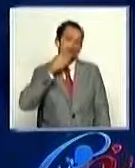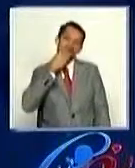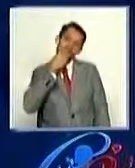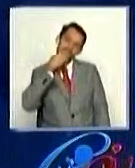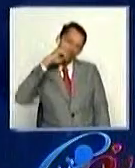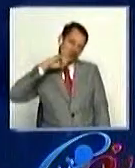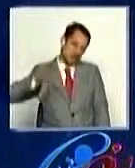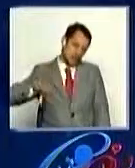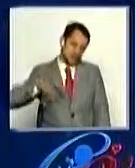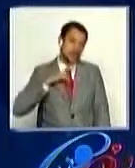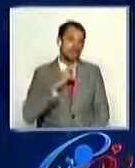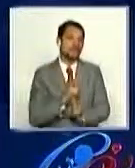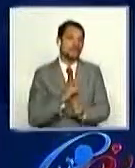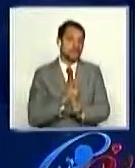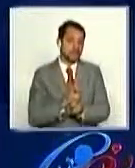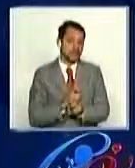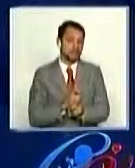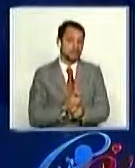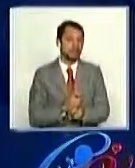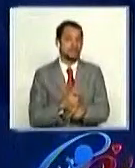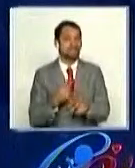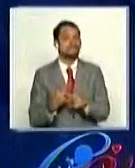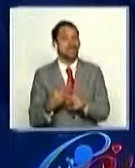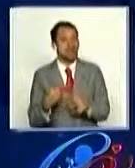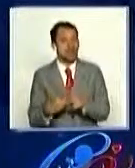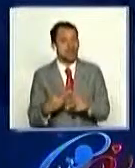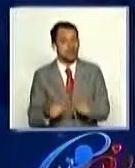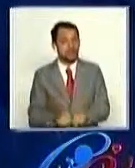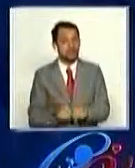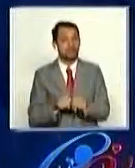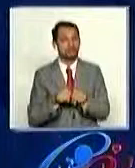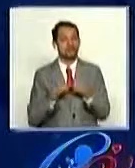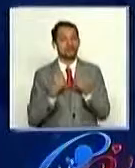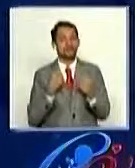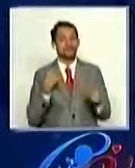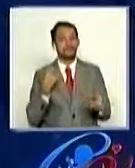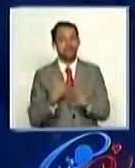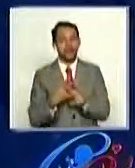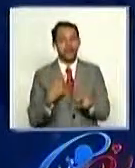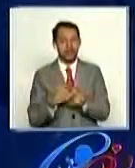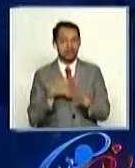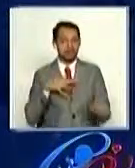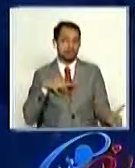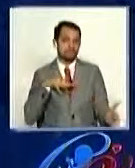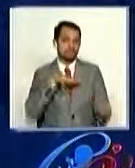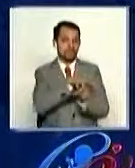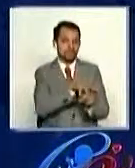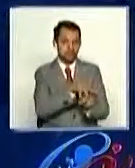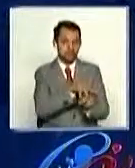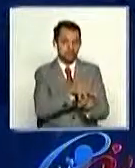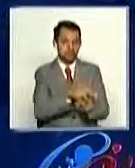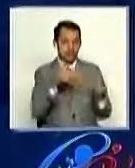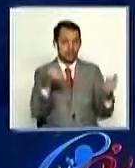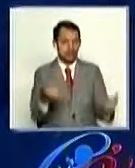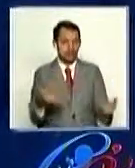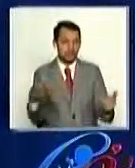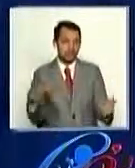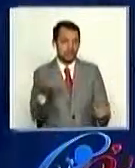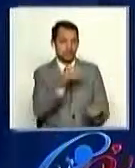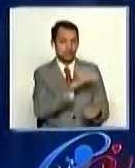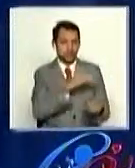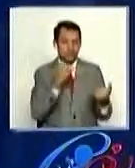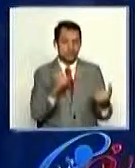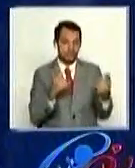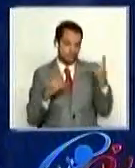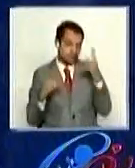esos implantes. Podríamos correr el riesgo de fracturar definitivamente el maxilar. Entonces vamos a tratar este caso